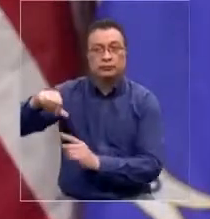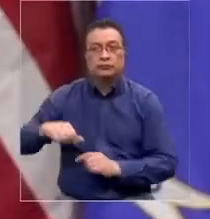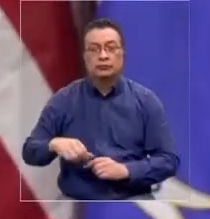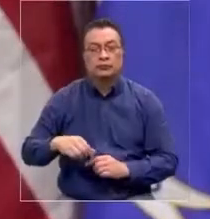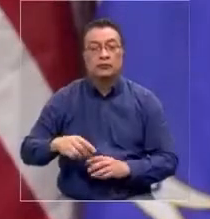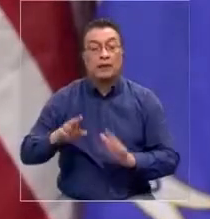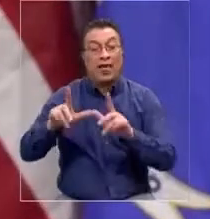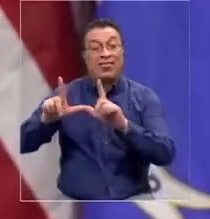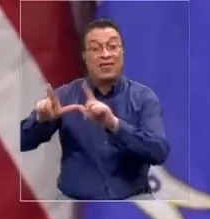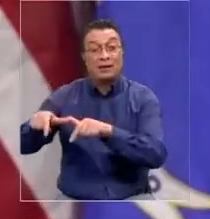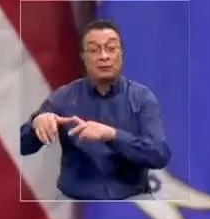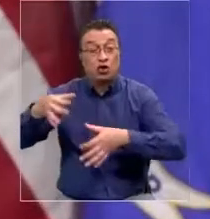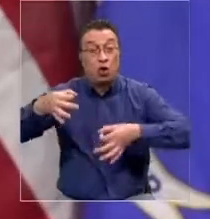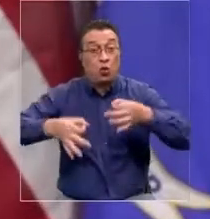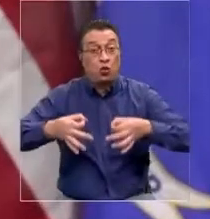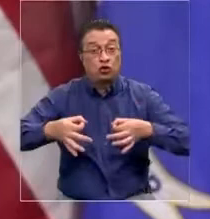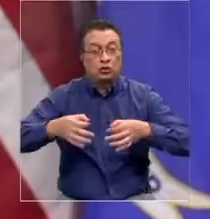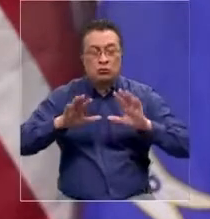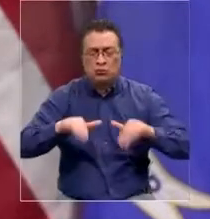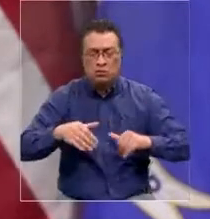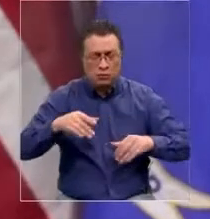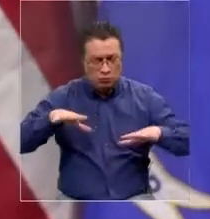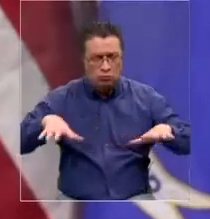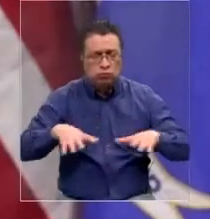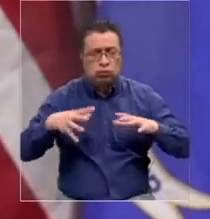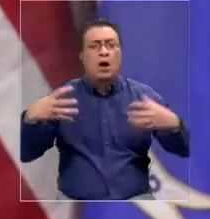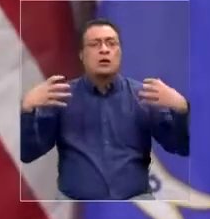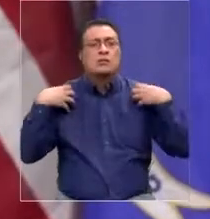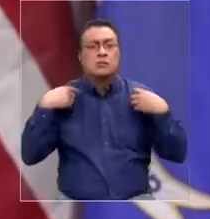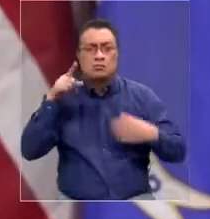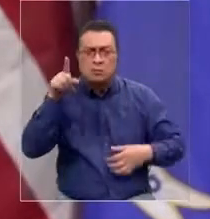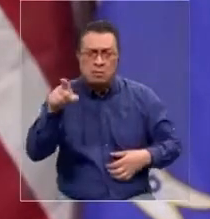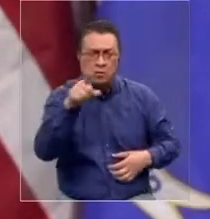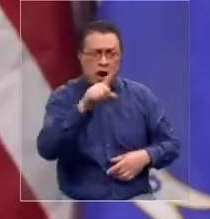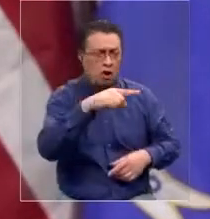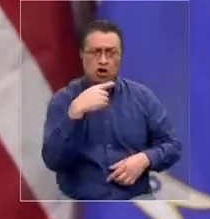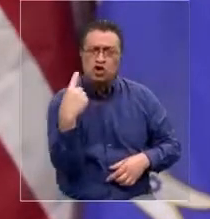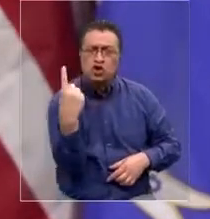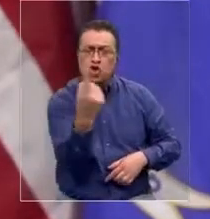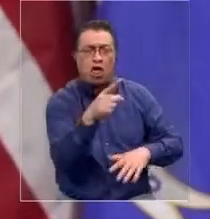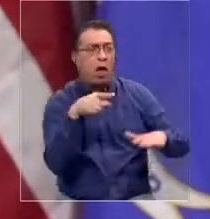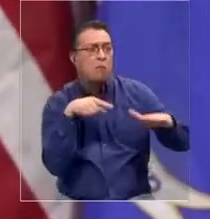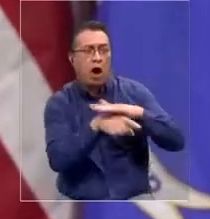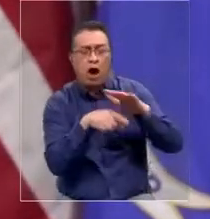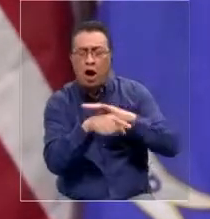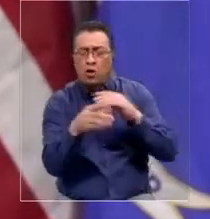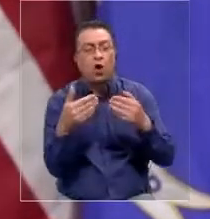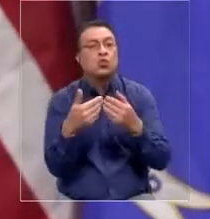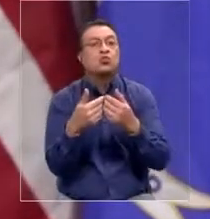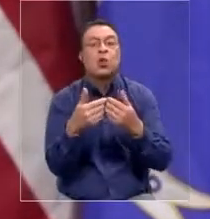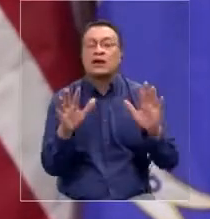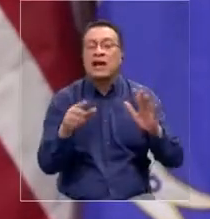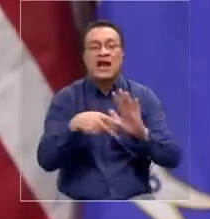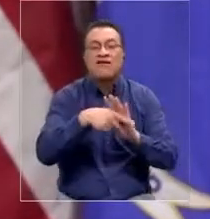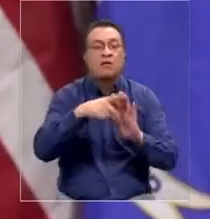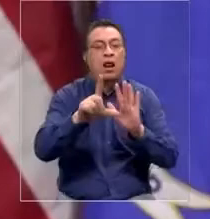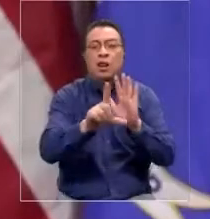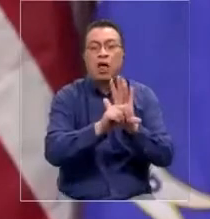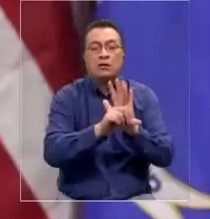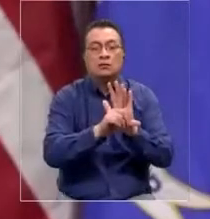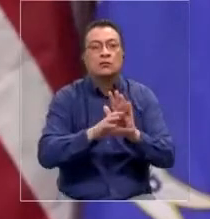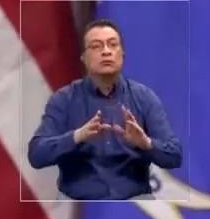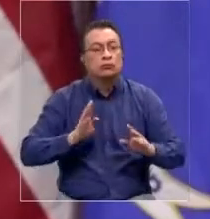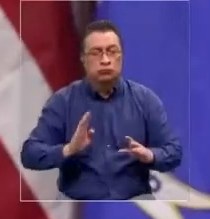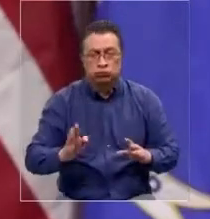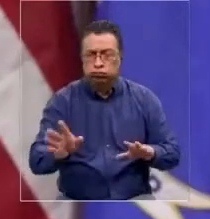El Departamento de Justicia sigue comprometido a responsabilizar a todos los perpetradores en cualquier nivel según la ley.